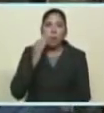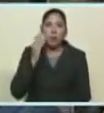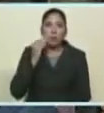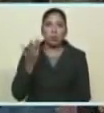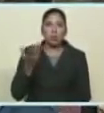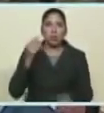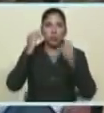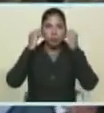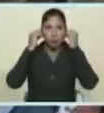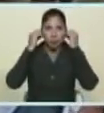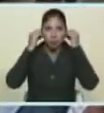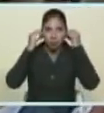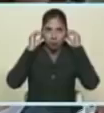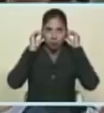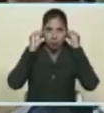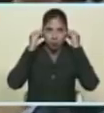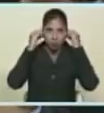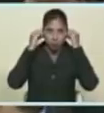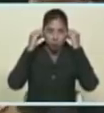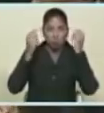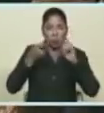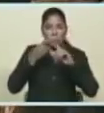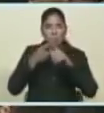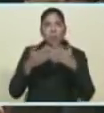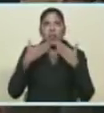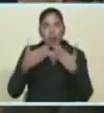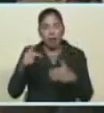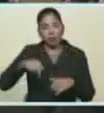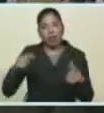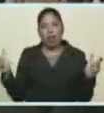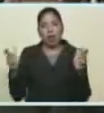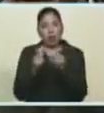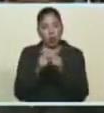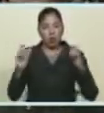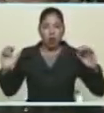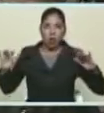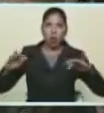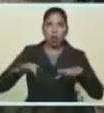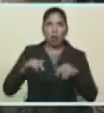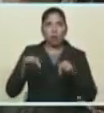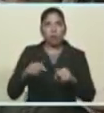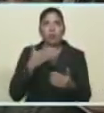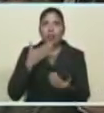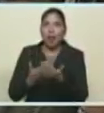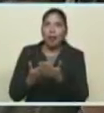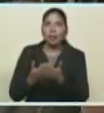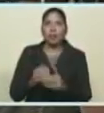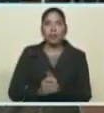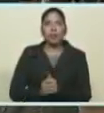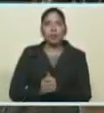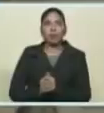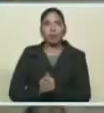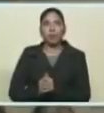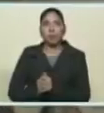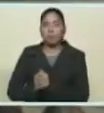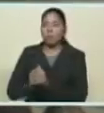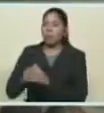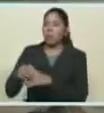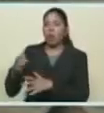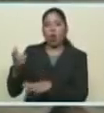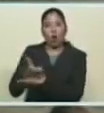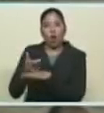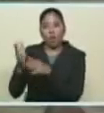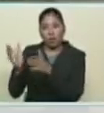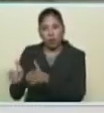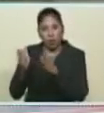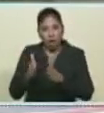bueno, presidente, saludo, muchas gracias de verdad por esta reunión. Saludamos a los camaradas compatriotas